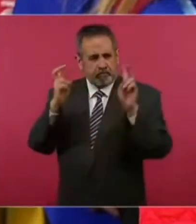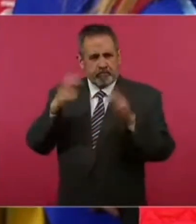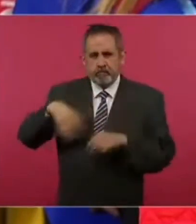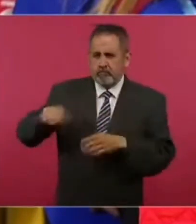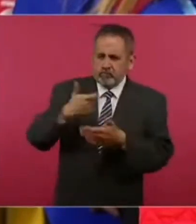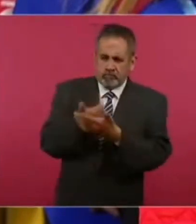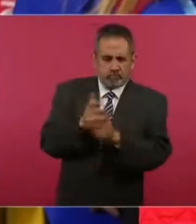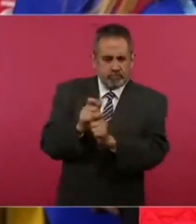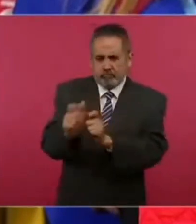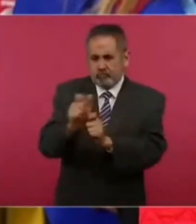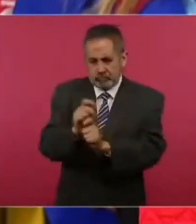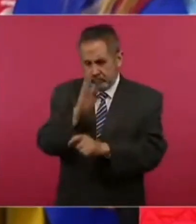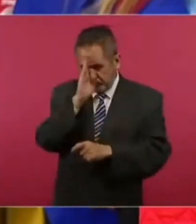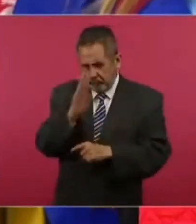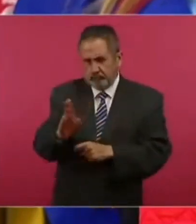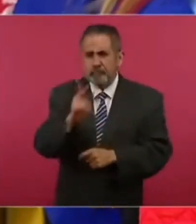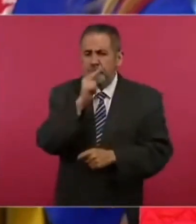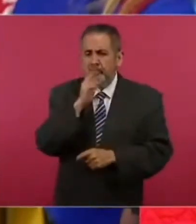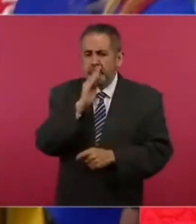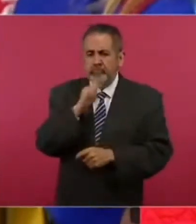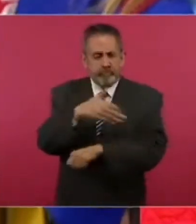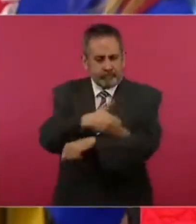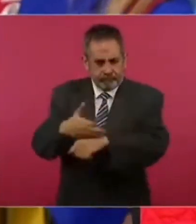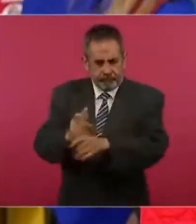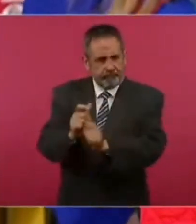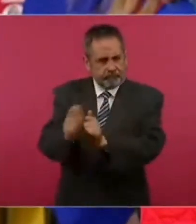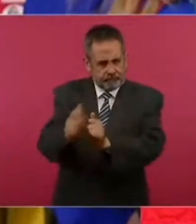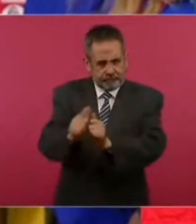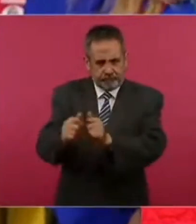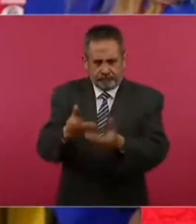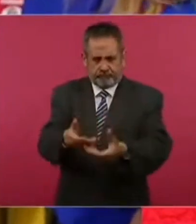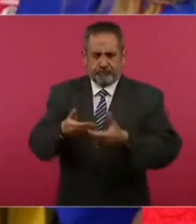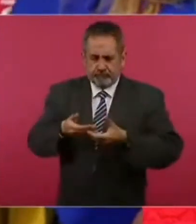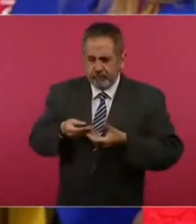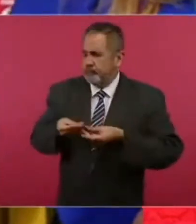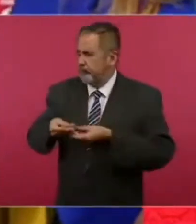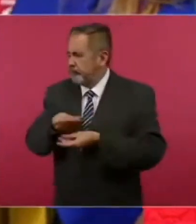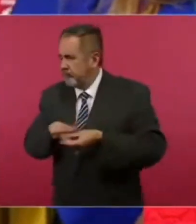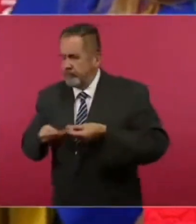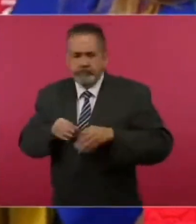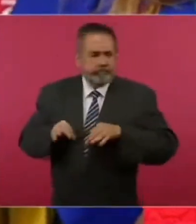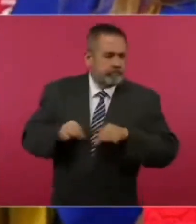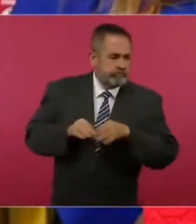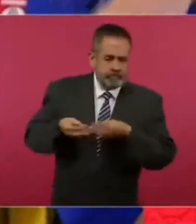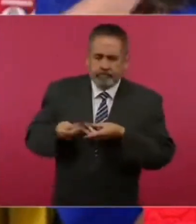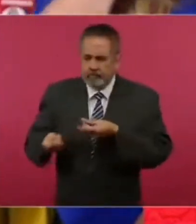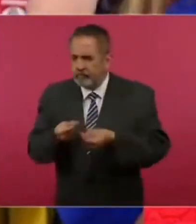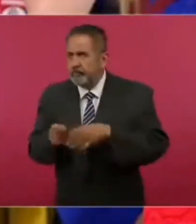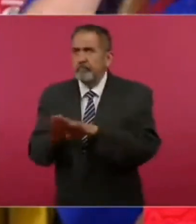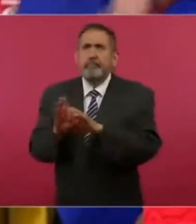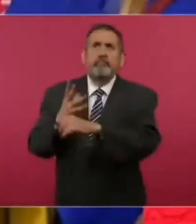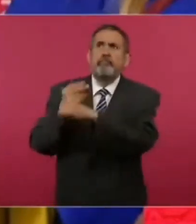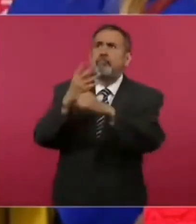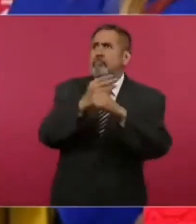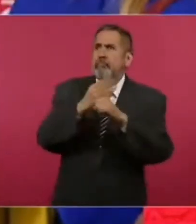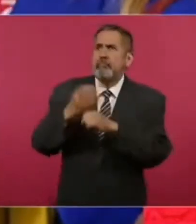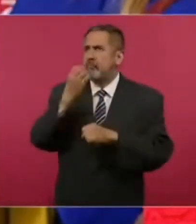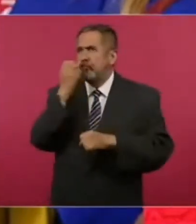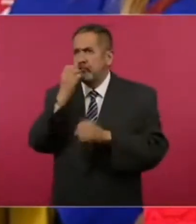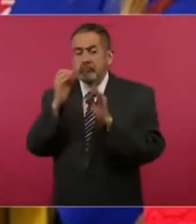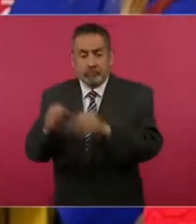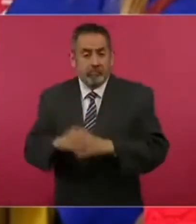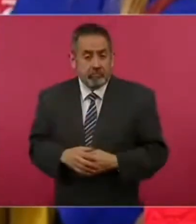usted ha dicho que son los padres de familia los que mejor pueden manejar ese dinero los que mejor conocen las carencias de la escuela